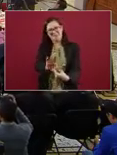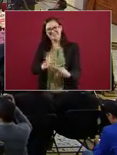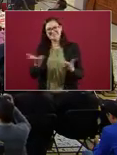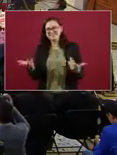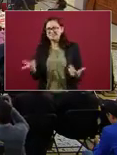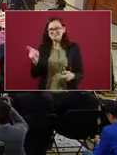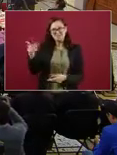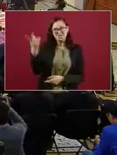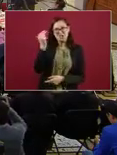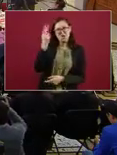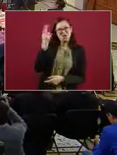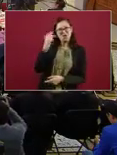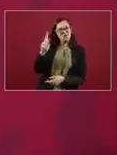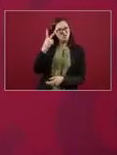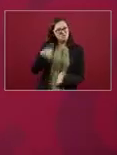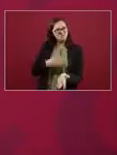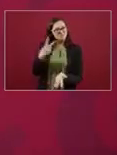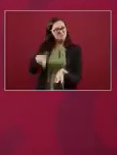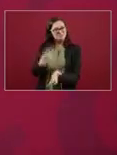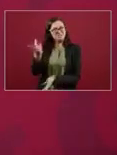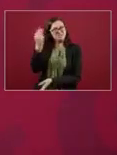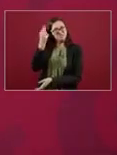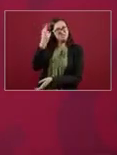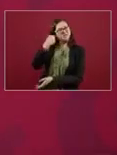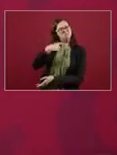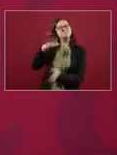algo nunca visto.